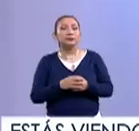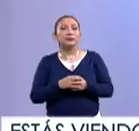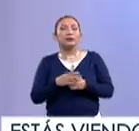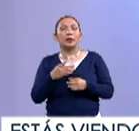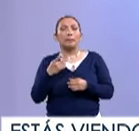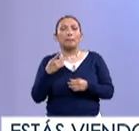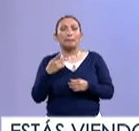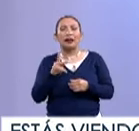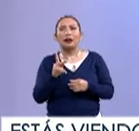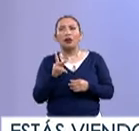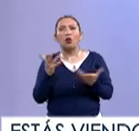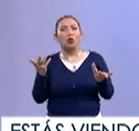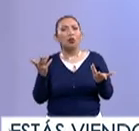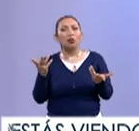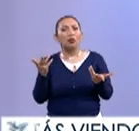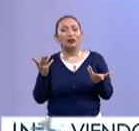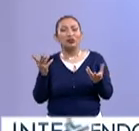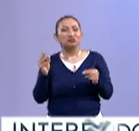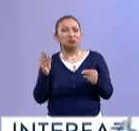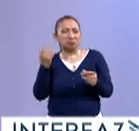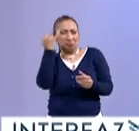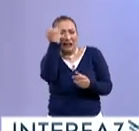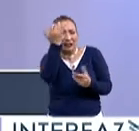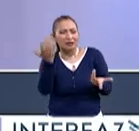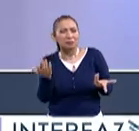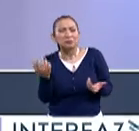Pero no tiene caso